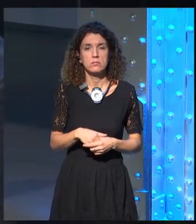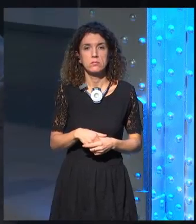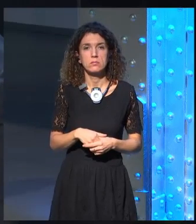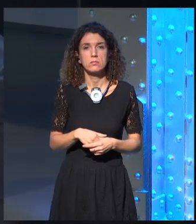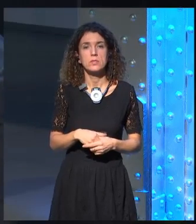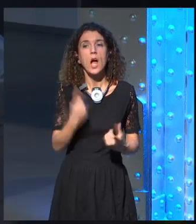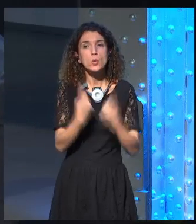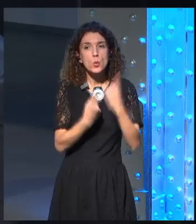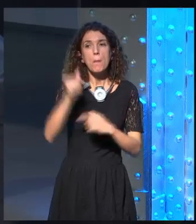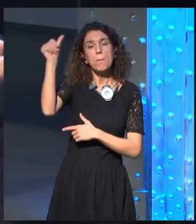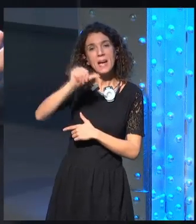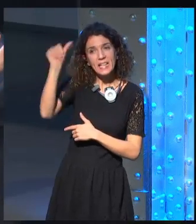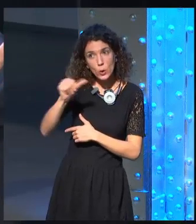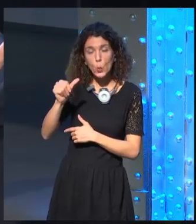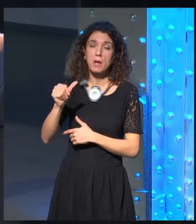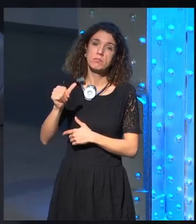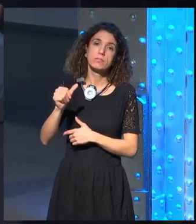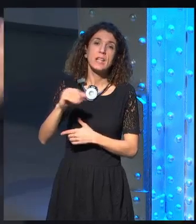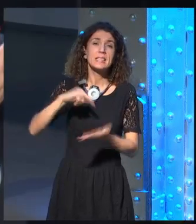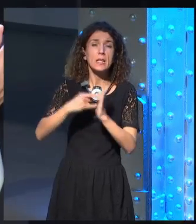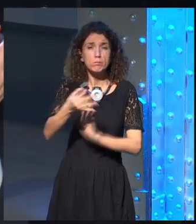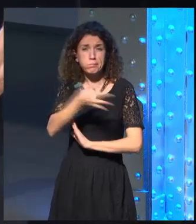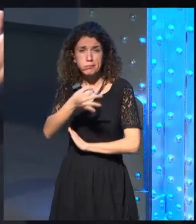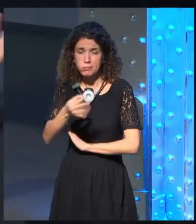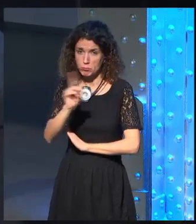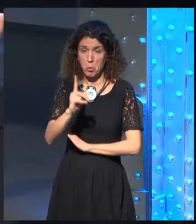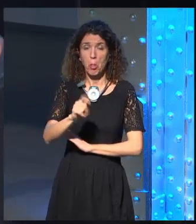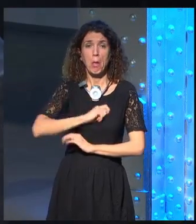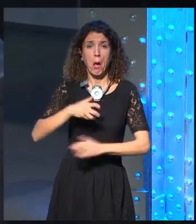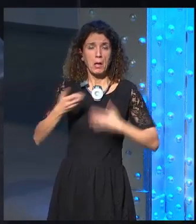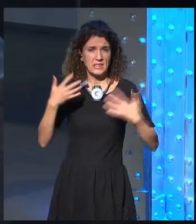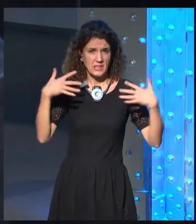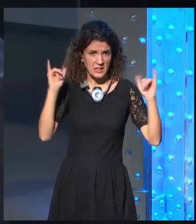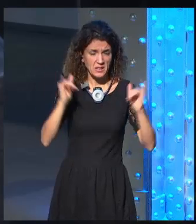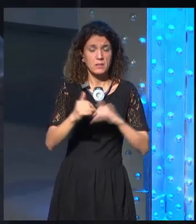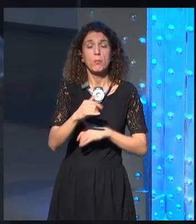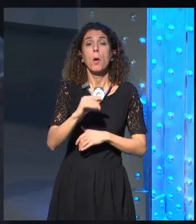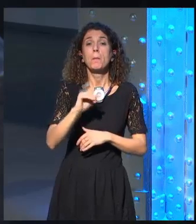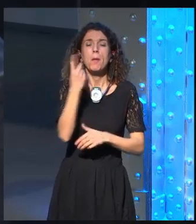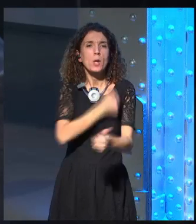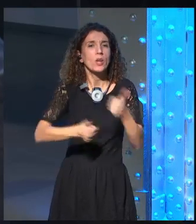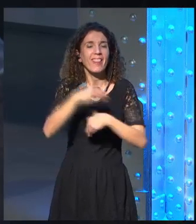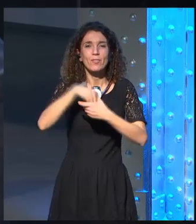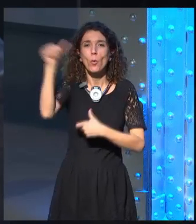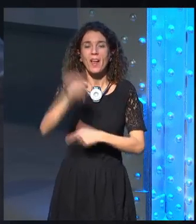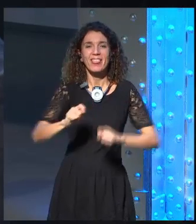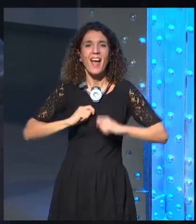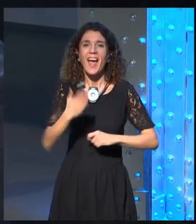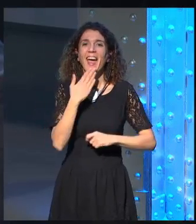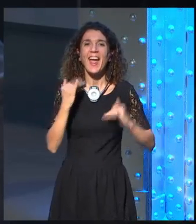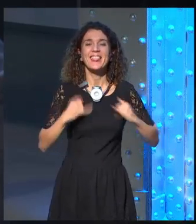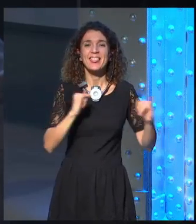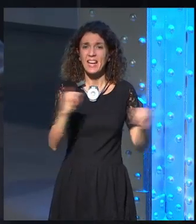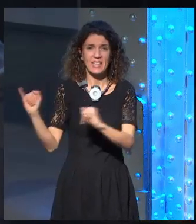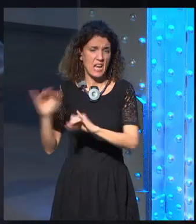Es decir, hay películas que no son técnicamente perfectas, pero esto no me molesta, porque la primera prioridad de una película es entretener a